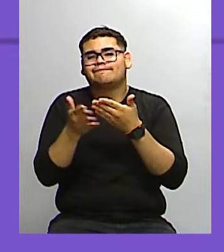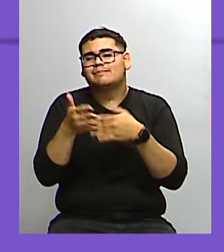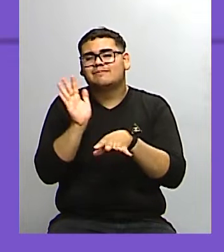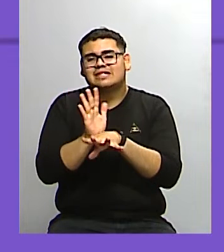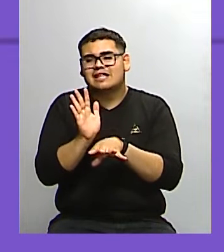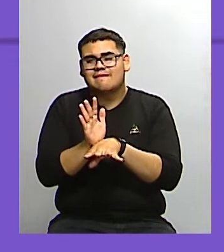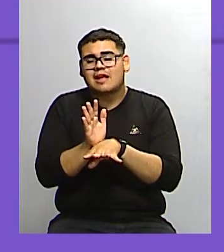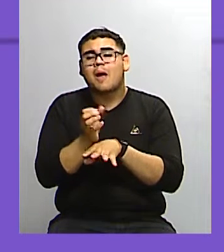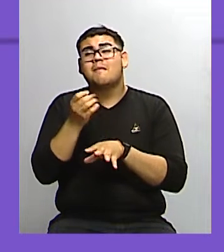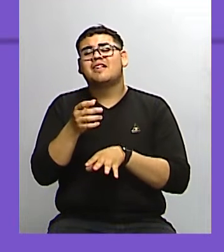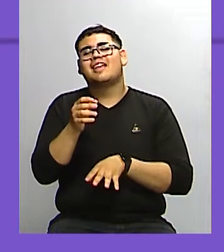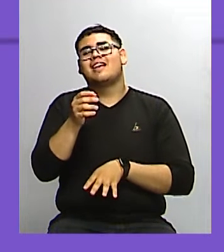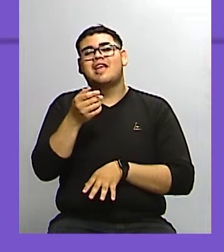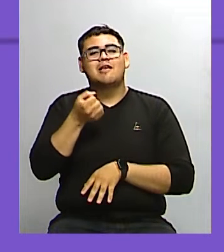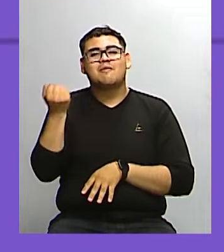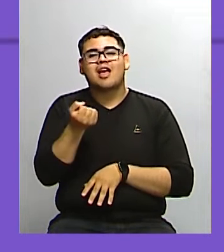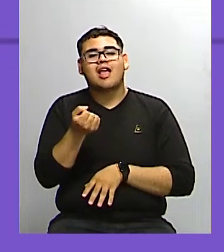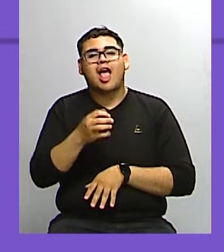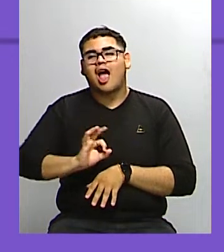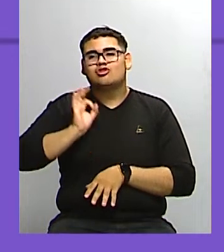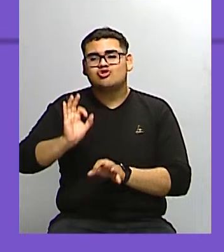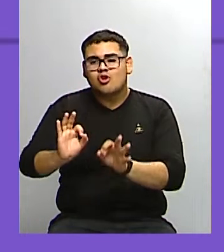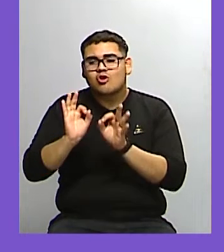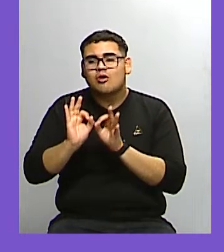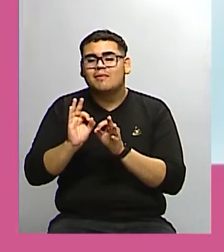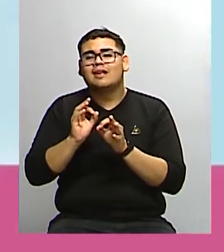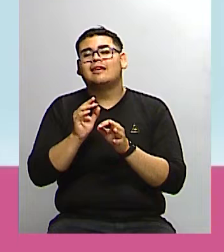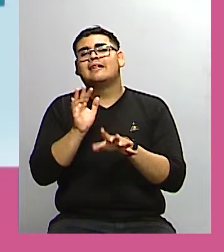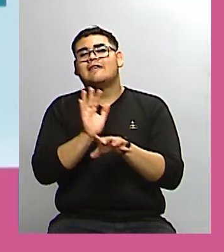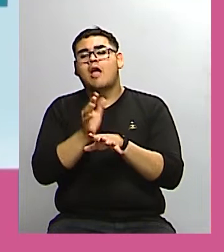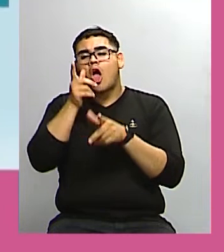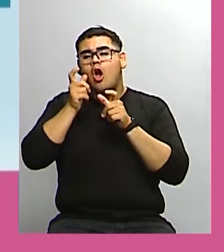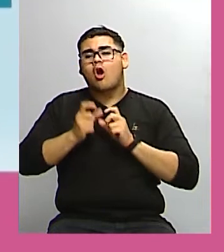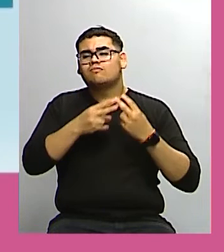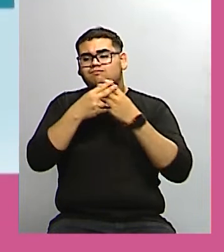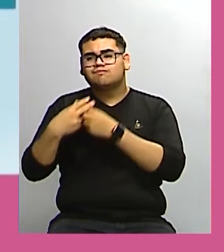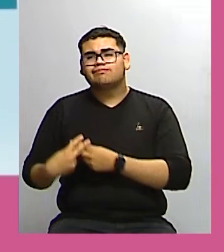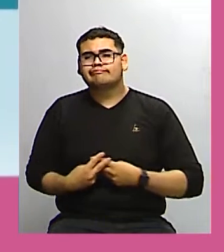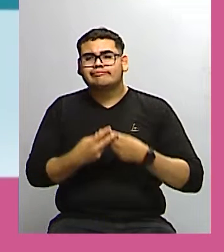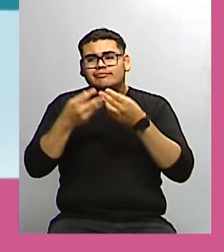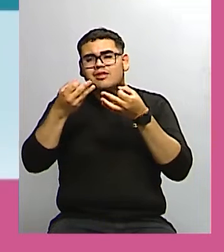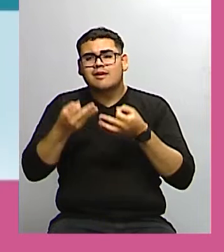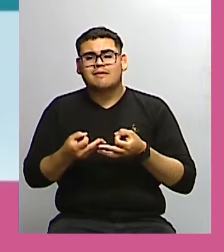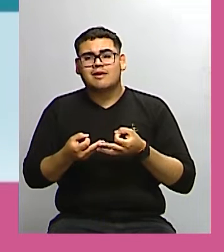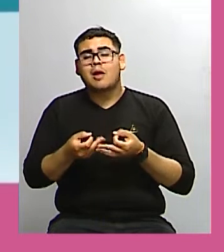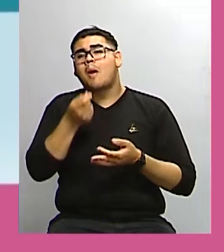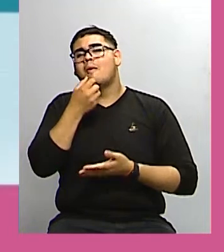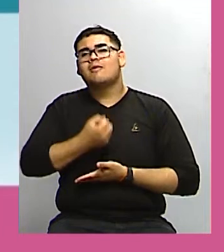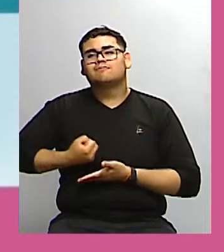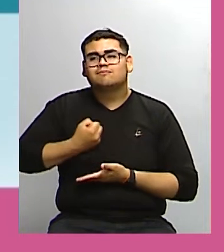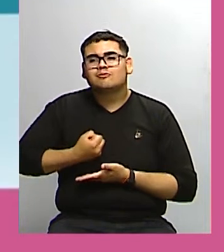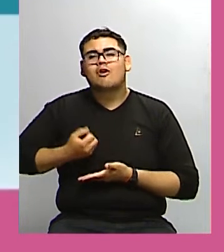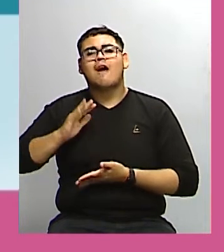año, si hablamos de realizar los estudios de rutina como cuando corresponden, lo que es ecografías,